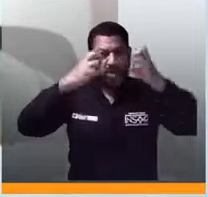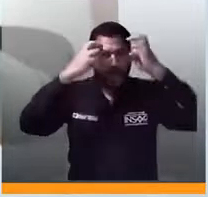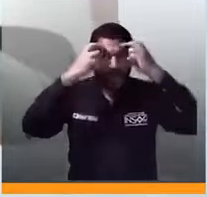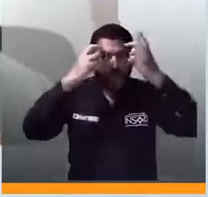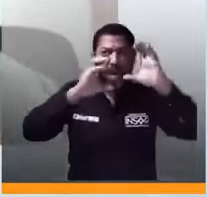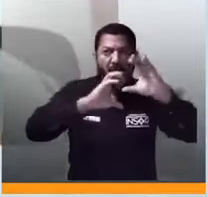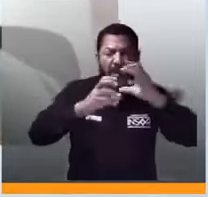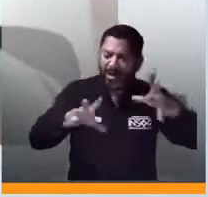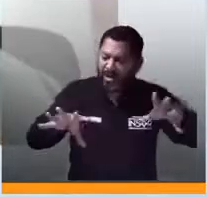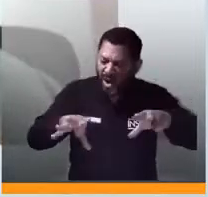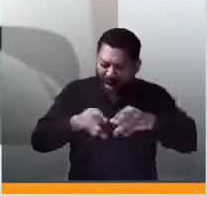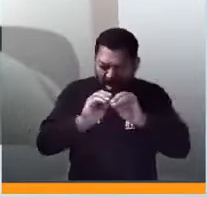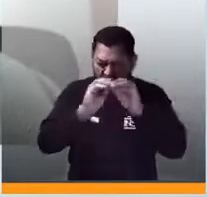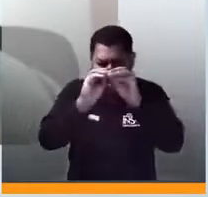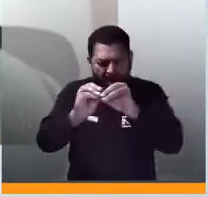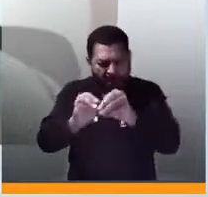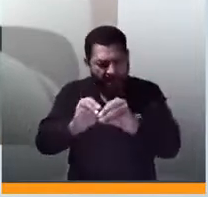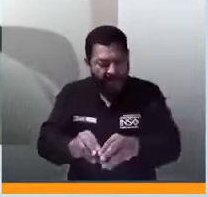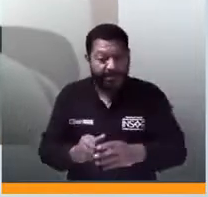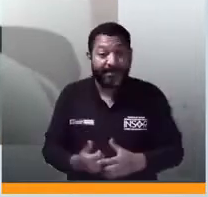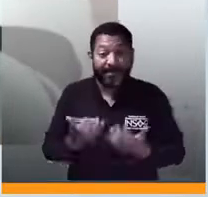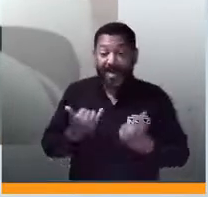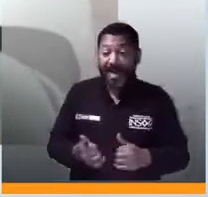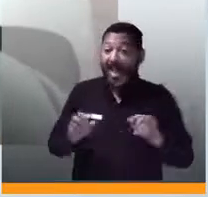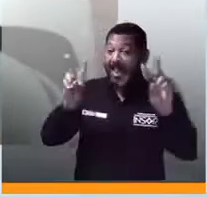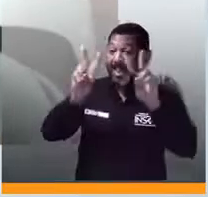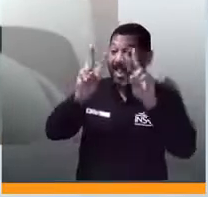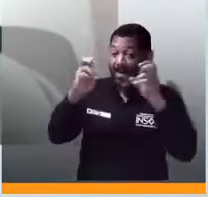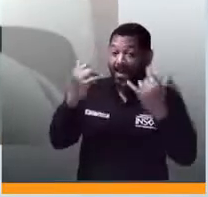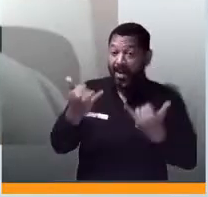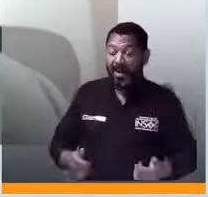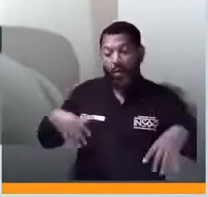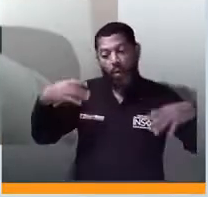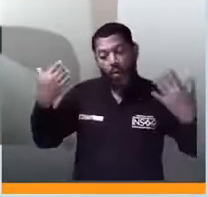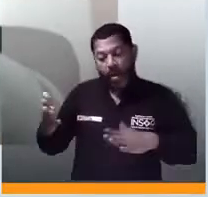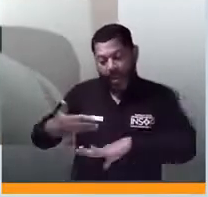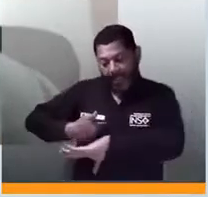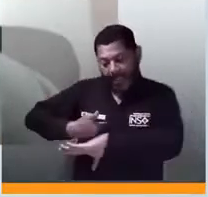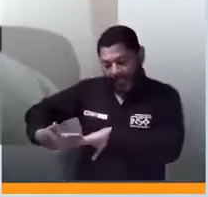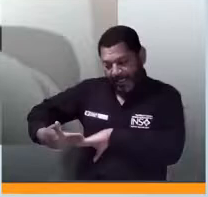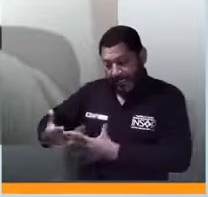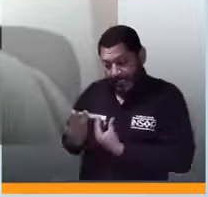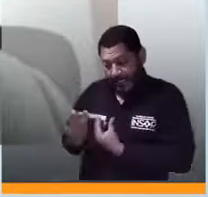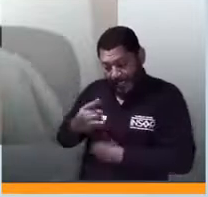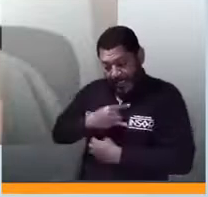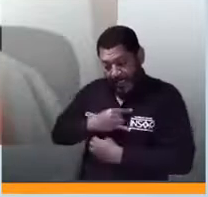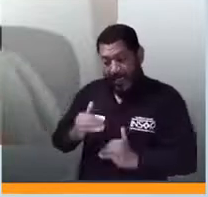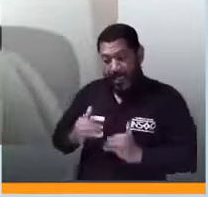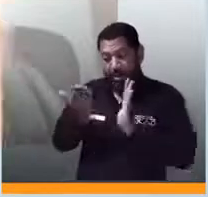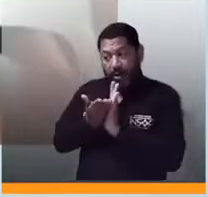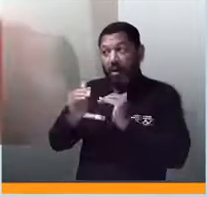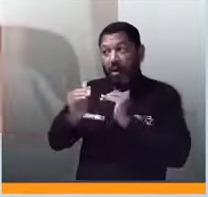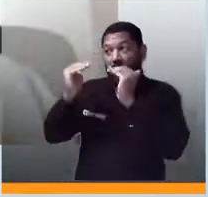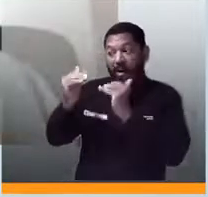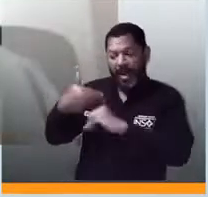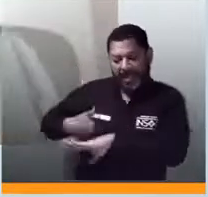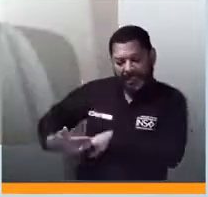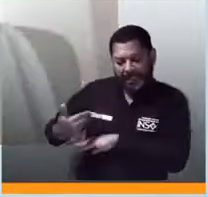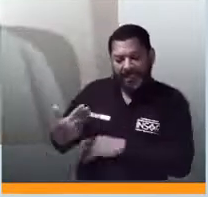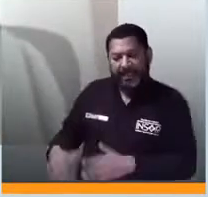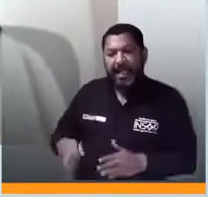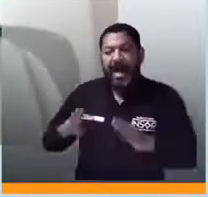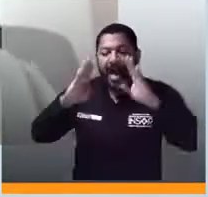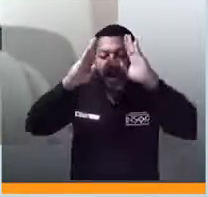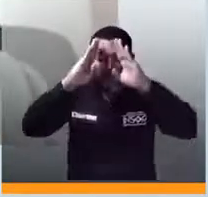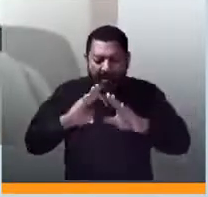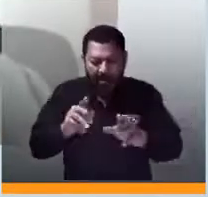comunicación. Creo que son temas que hoy de alguna manera nos exigen a las instituciones de educación superior poner nuestra atención en el